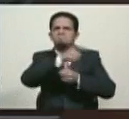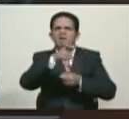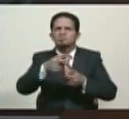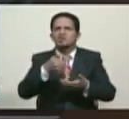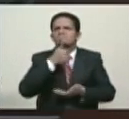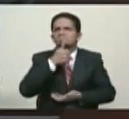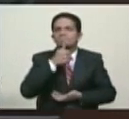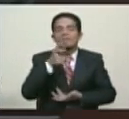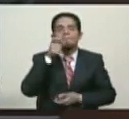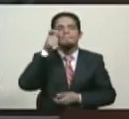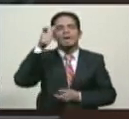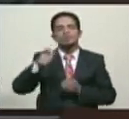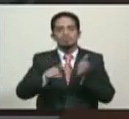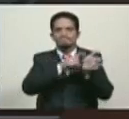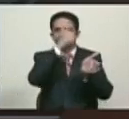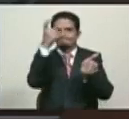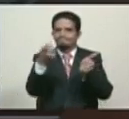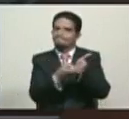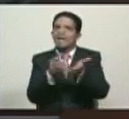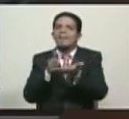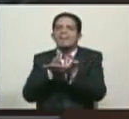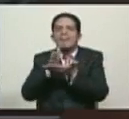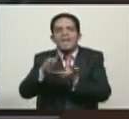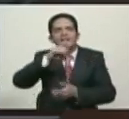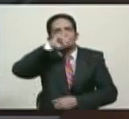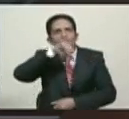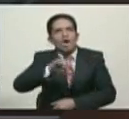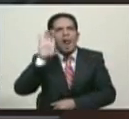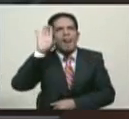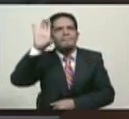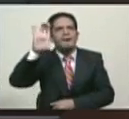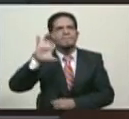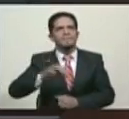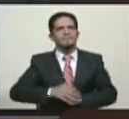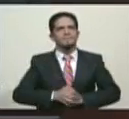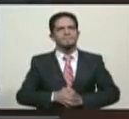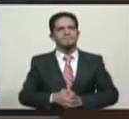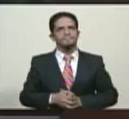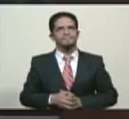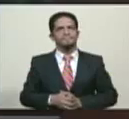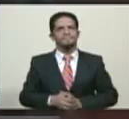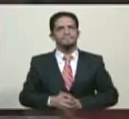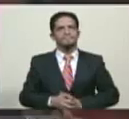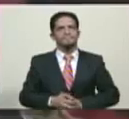mujeres absolutamente leales a la patria y a la soberanía.